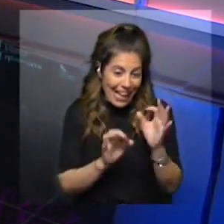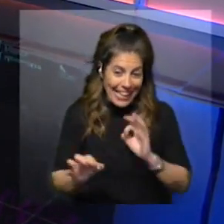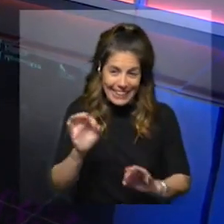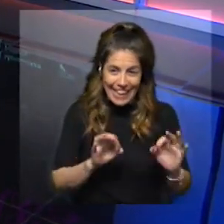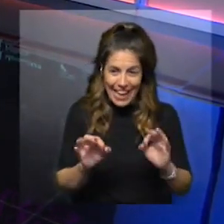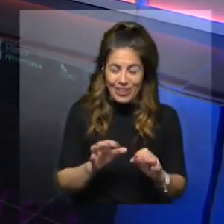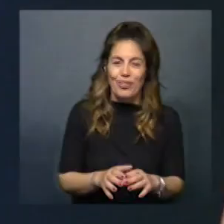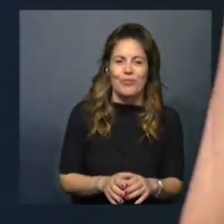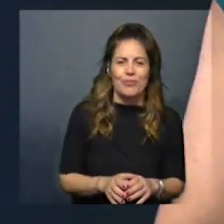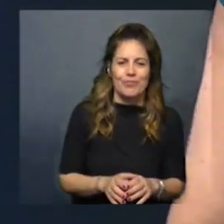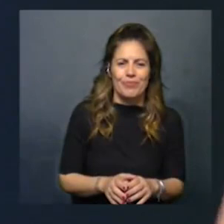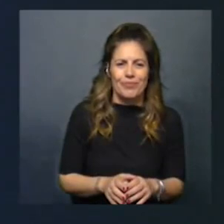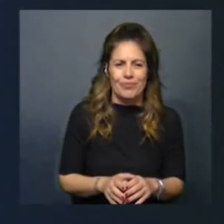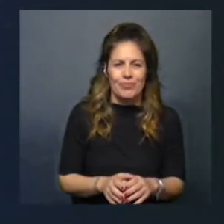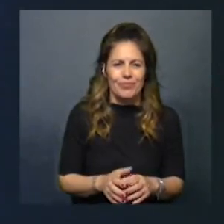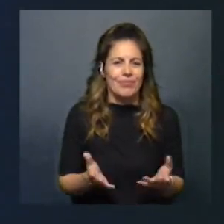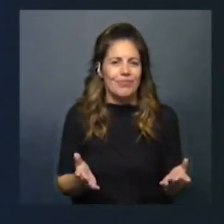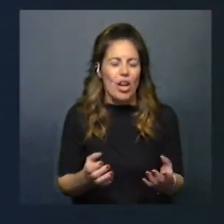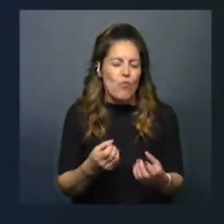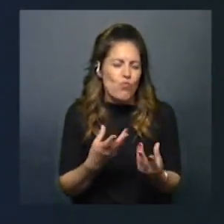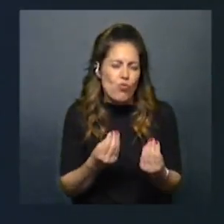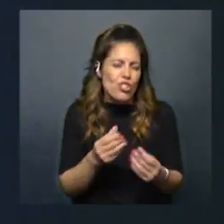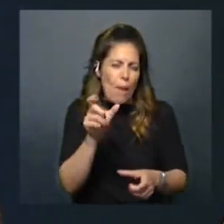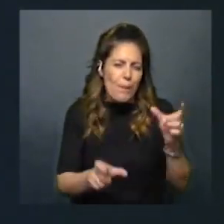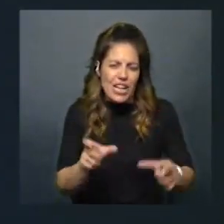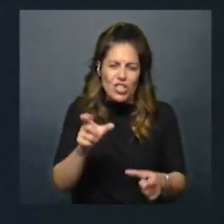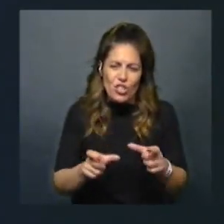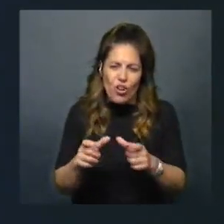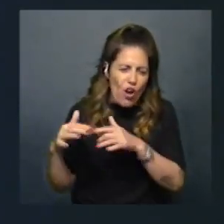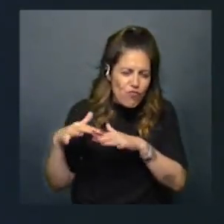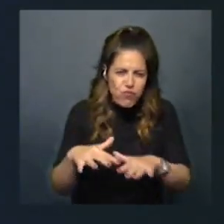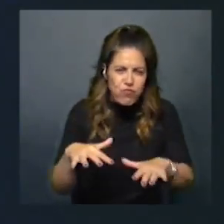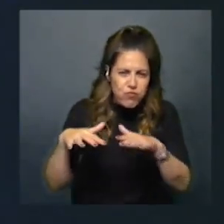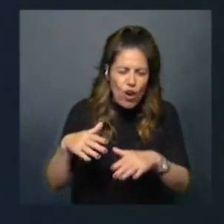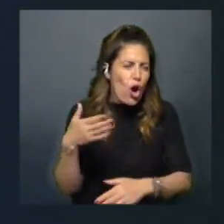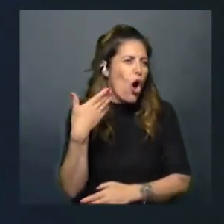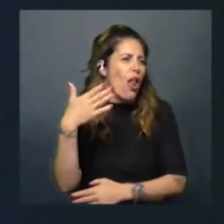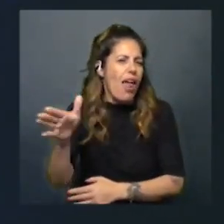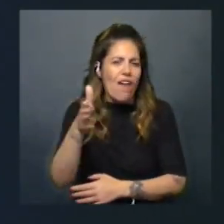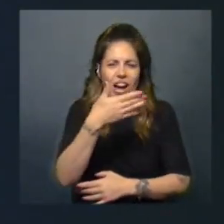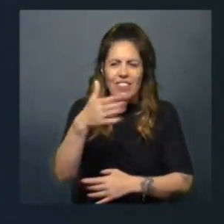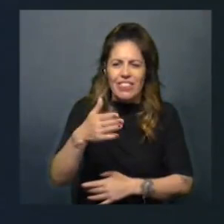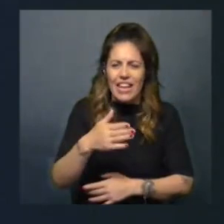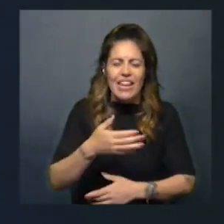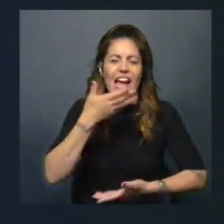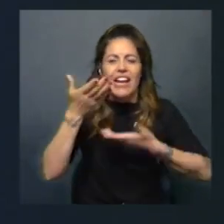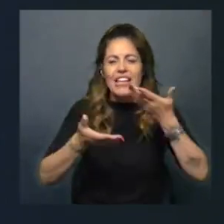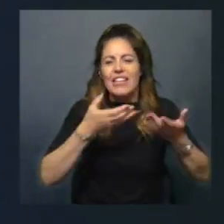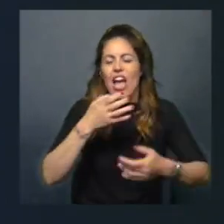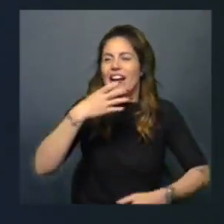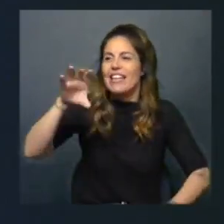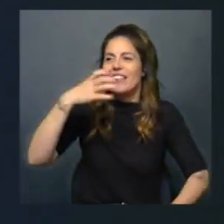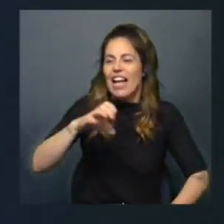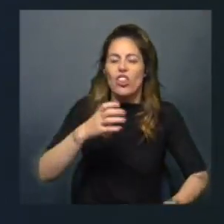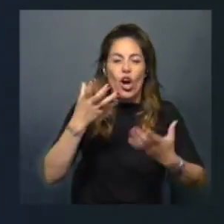teatro! ¡Masas! ¡Hordas de gente! Viniendo con las banderas de la plena y Luana y gritando y queremos bailar y queremos pasarla